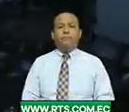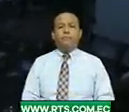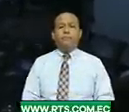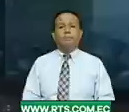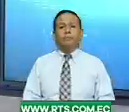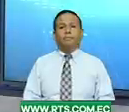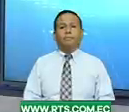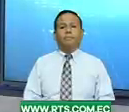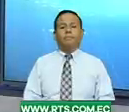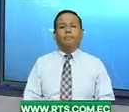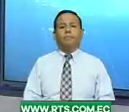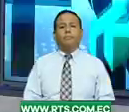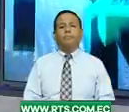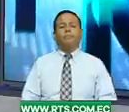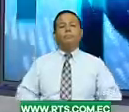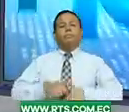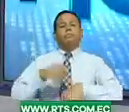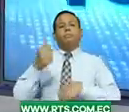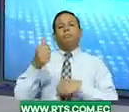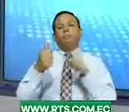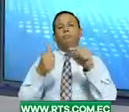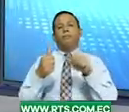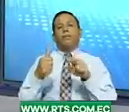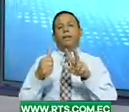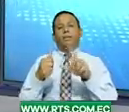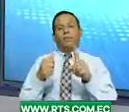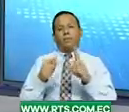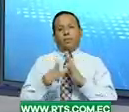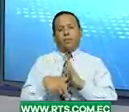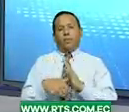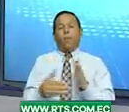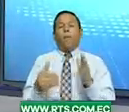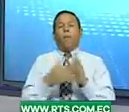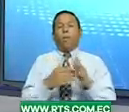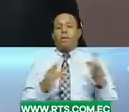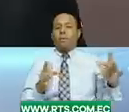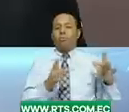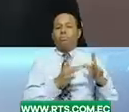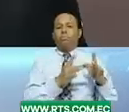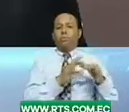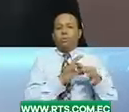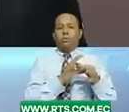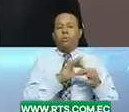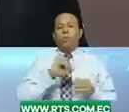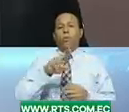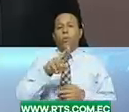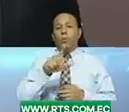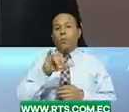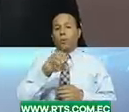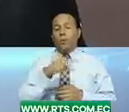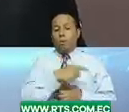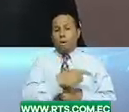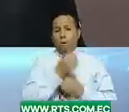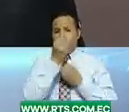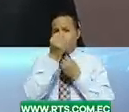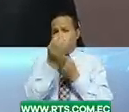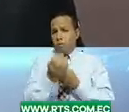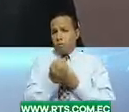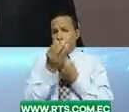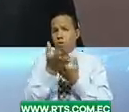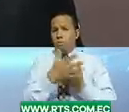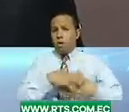en vivo con Julio César Saona para conocer sobre un hecho que se dio en el suroeste de Guayaquil. Julio César, te escuchamos.